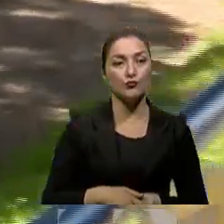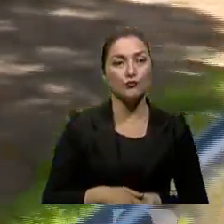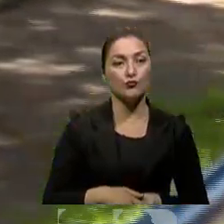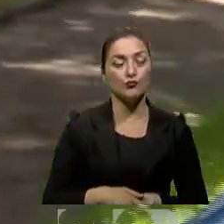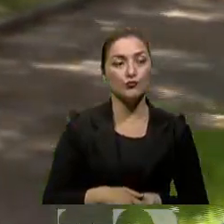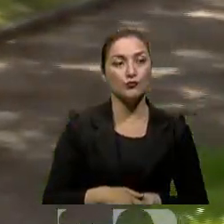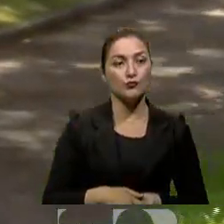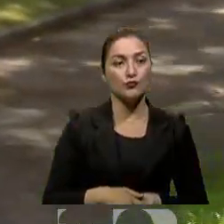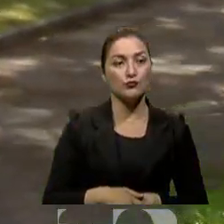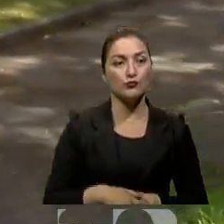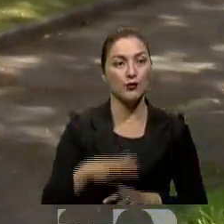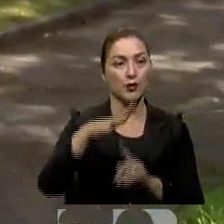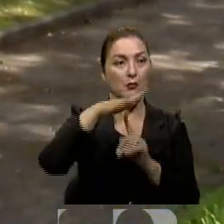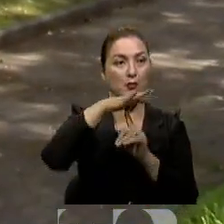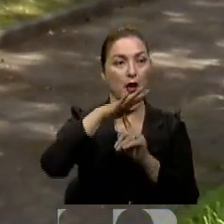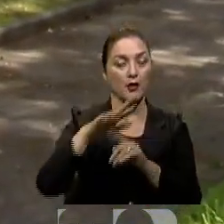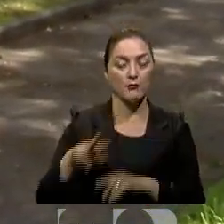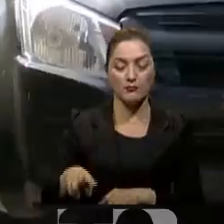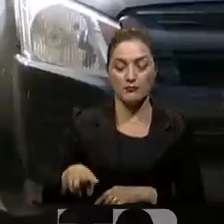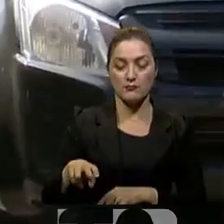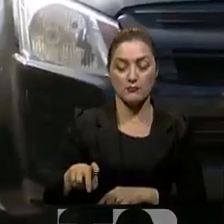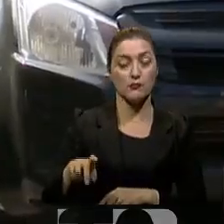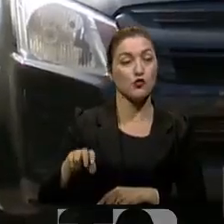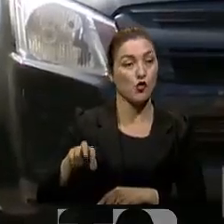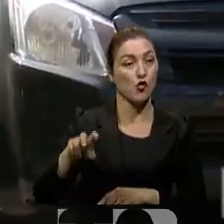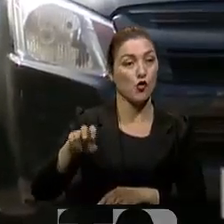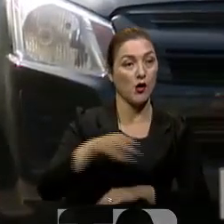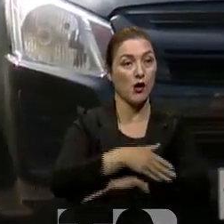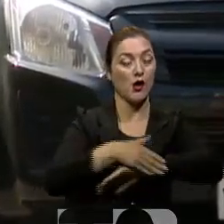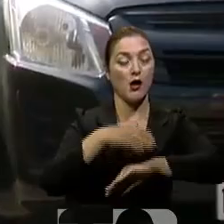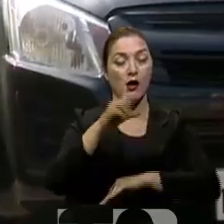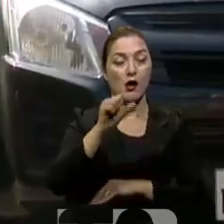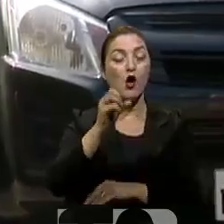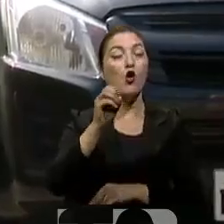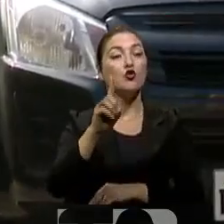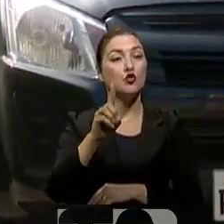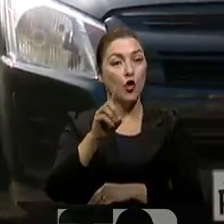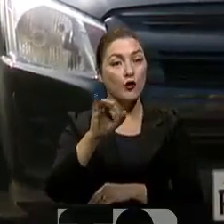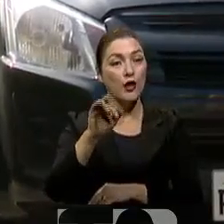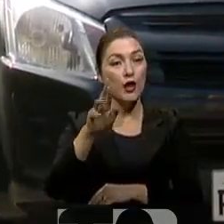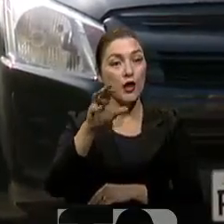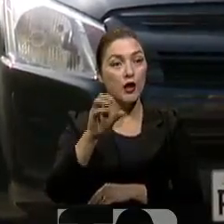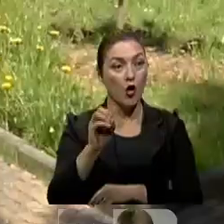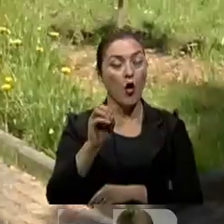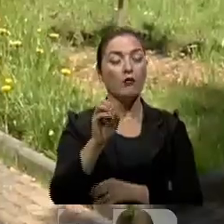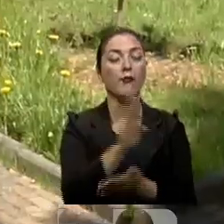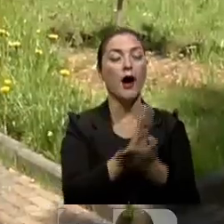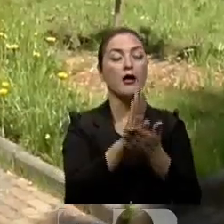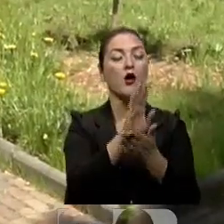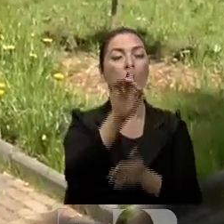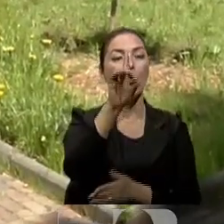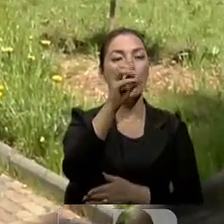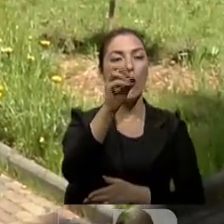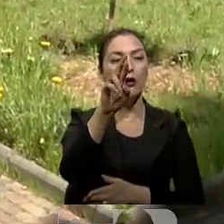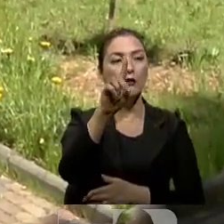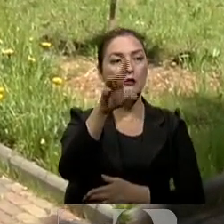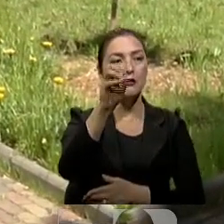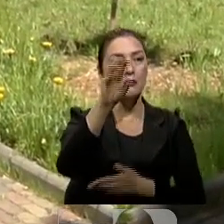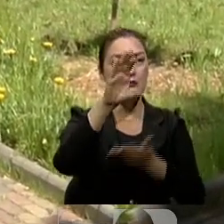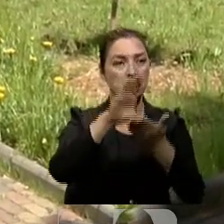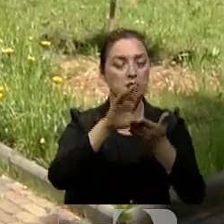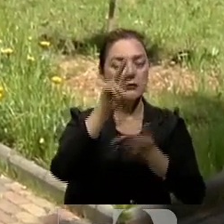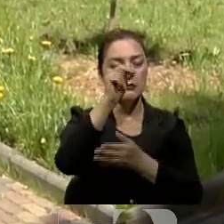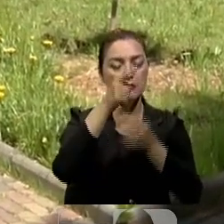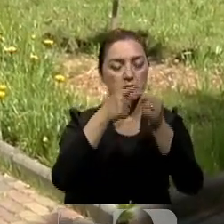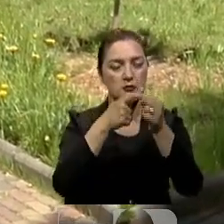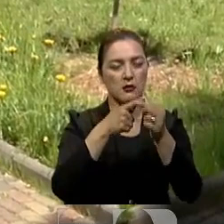Este pequeño parque con gradas está ubicado al final de la calle Sodirio en el barrio El Dorado, en el centro norte de Quito. Es el escenario de libadores,